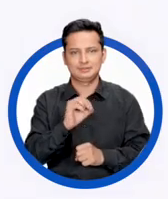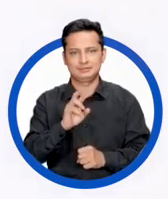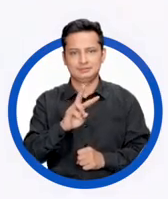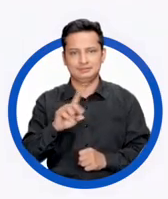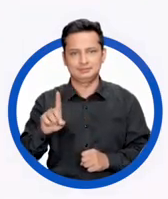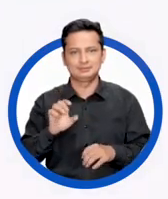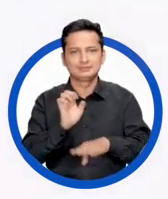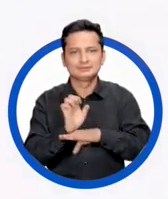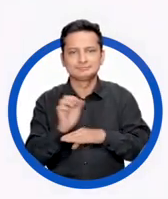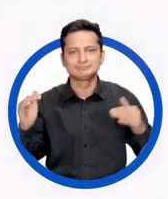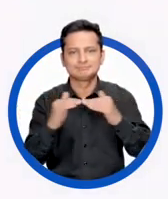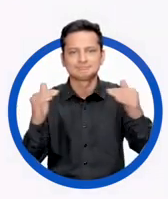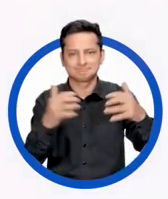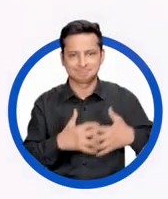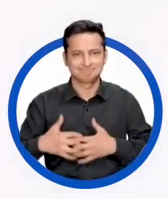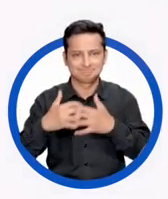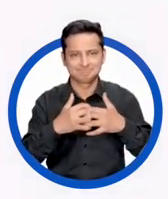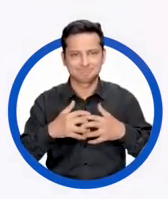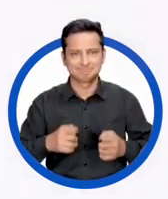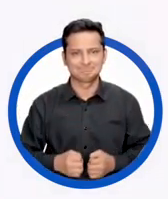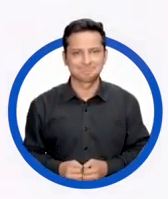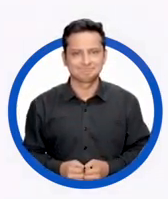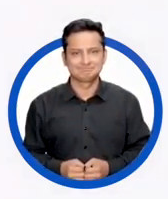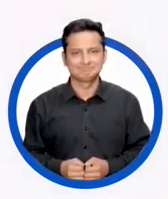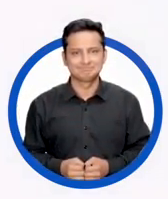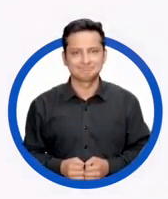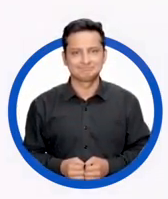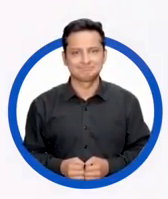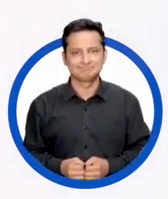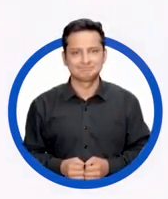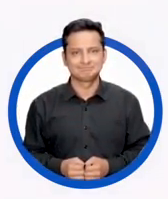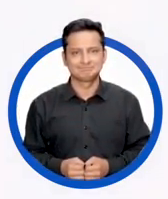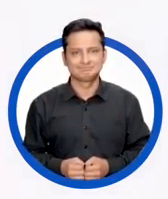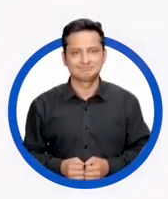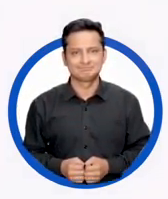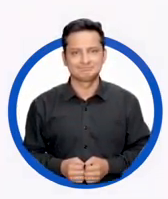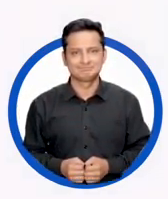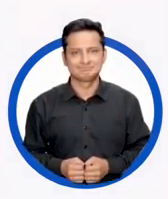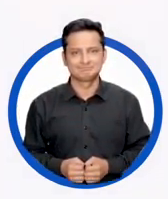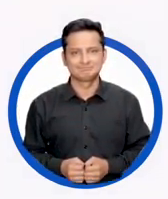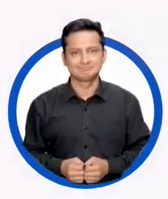Elecciones Generales 2021. Ecuador unido en democracia.